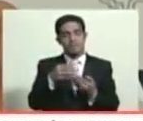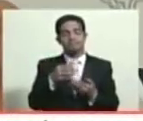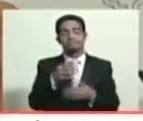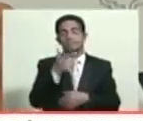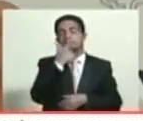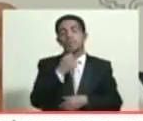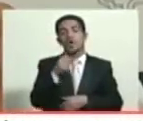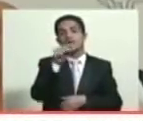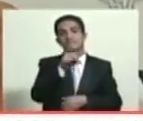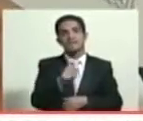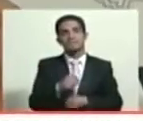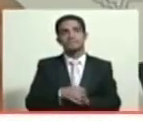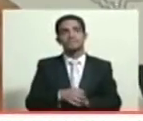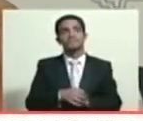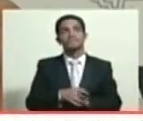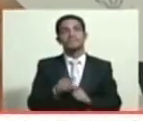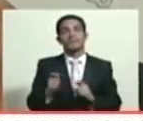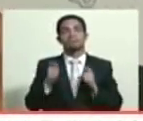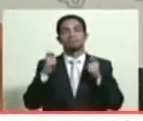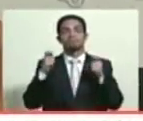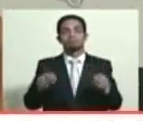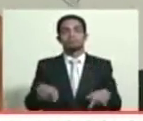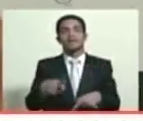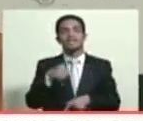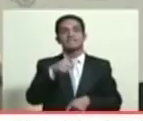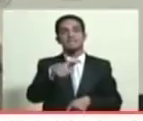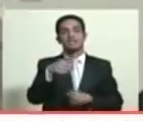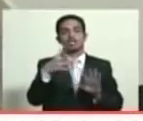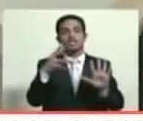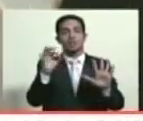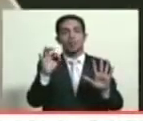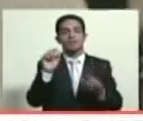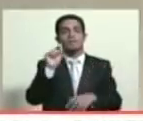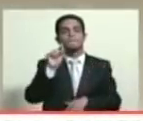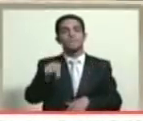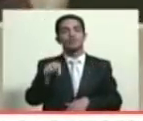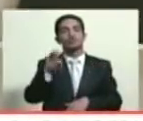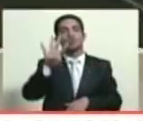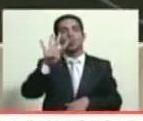estadía de 260.4 millones de